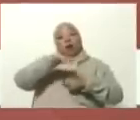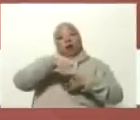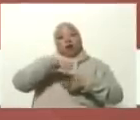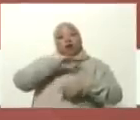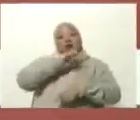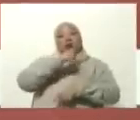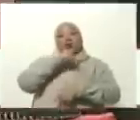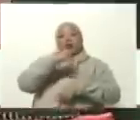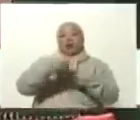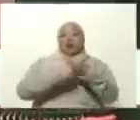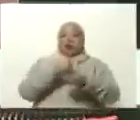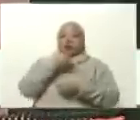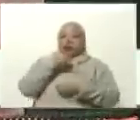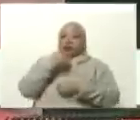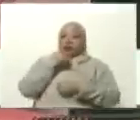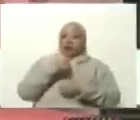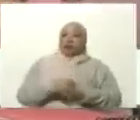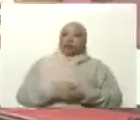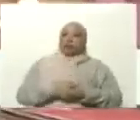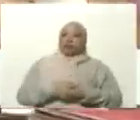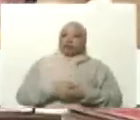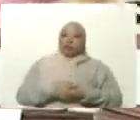empoderó.